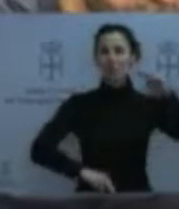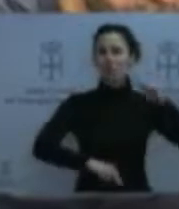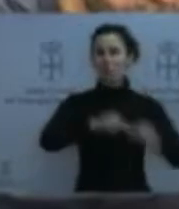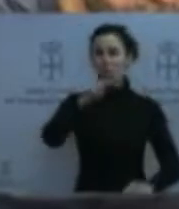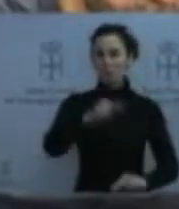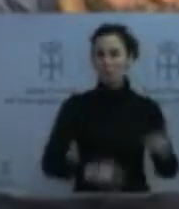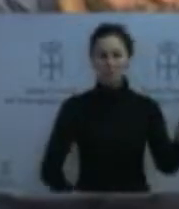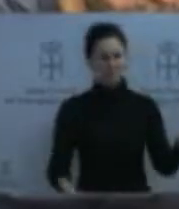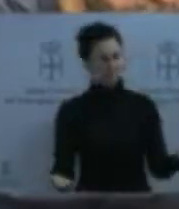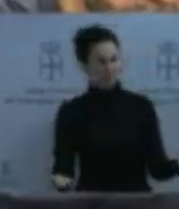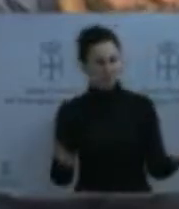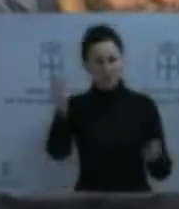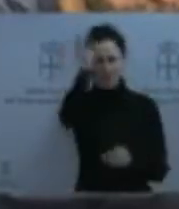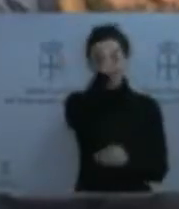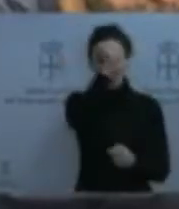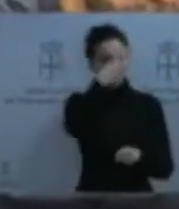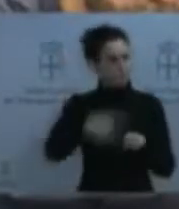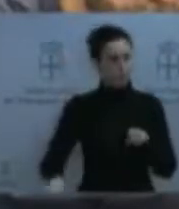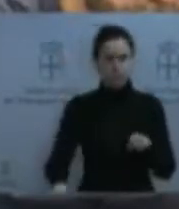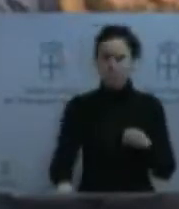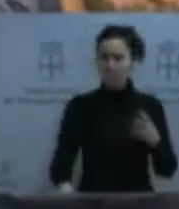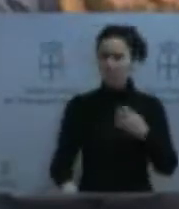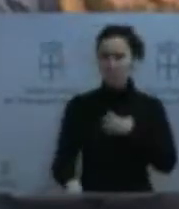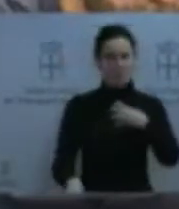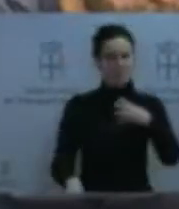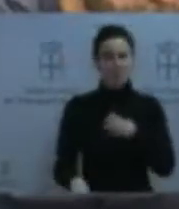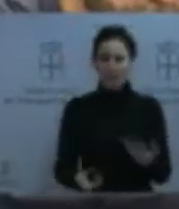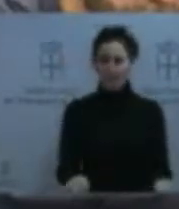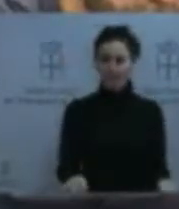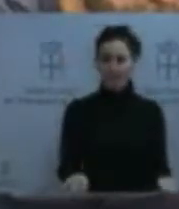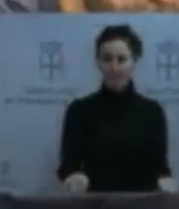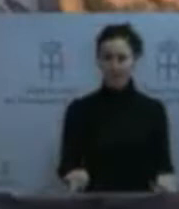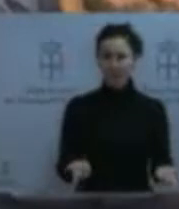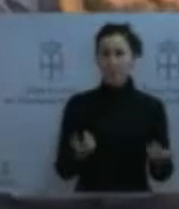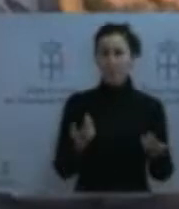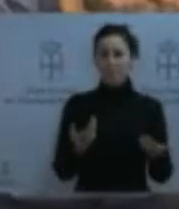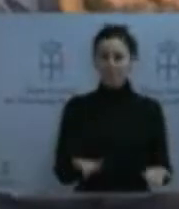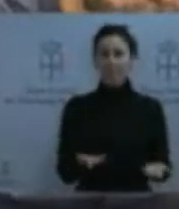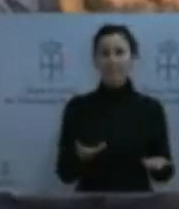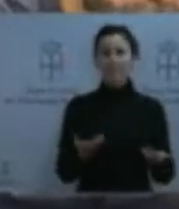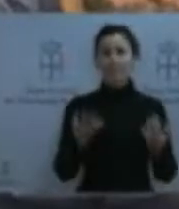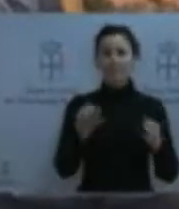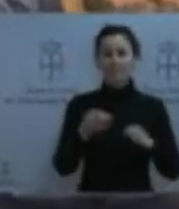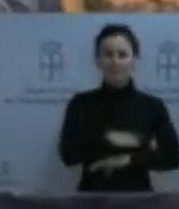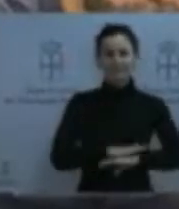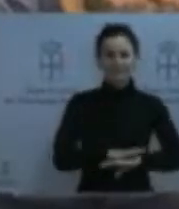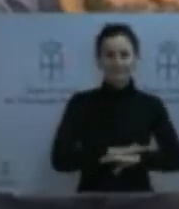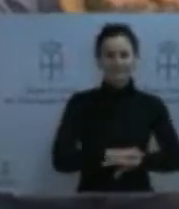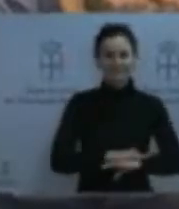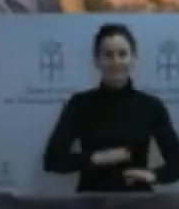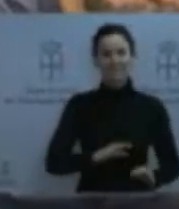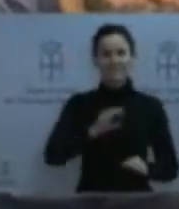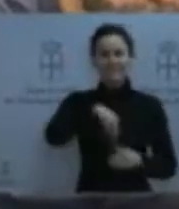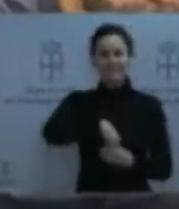estar presente, pero no se puede dejar de lado, porque es la base y la sustancia científica, la perspectiva arqueológica.